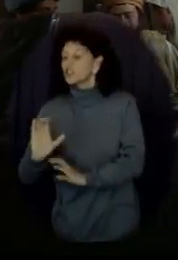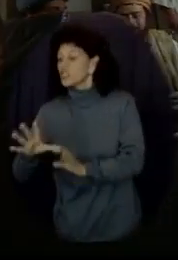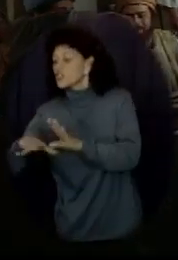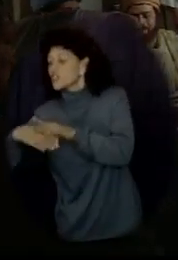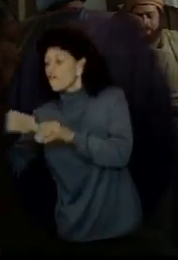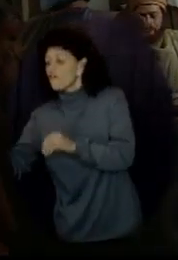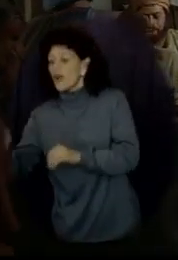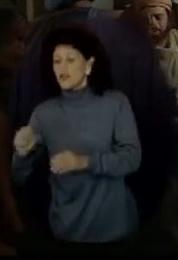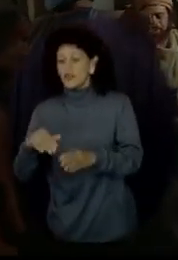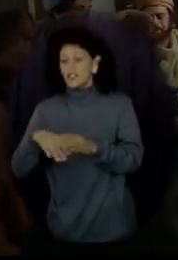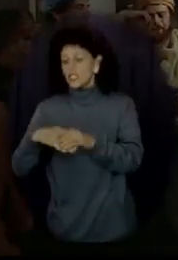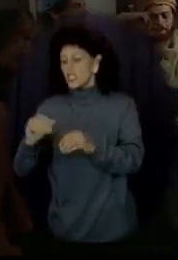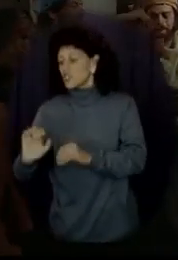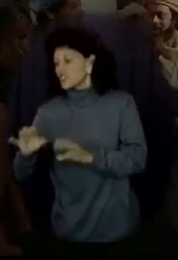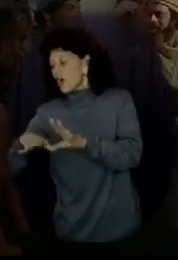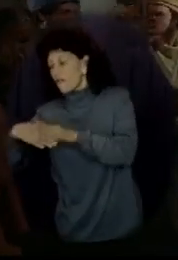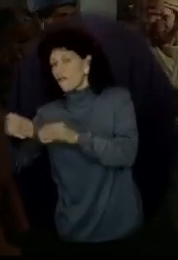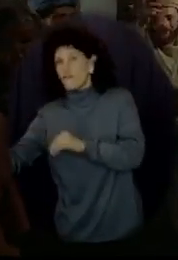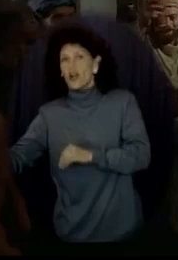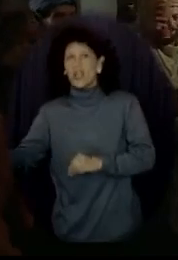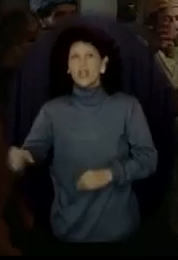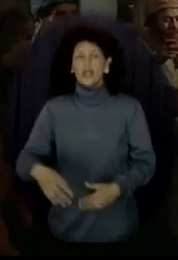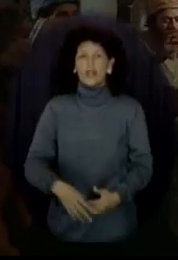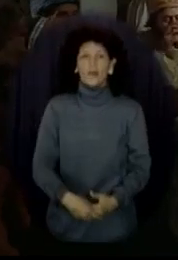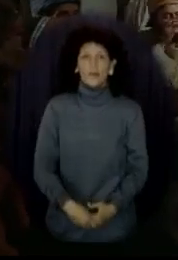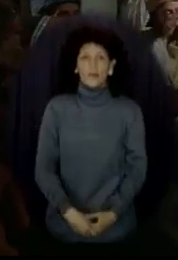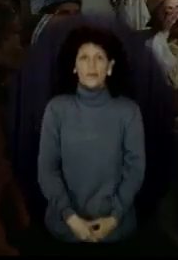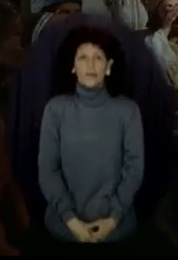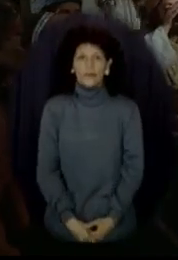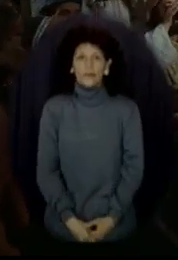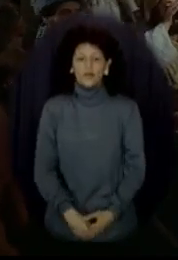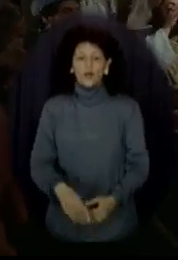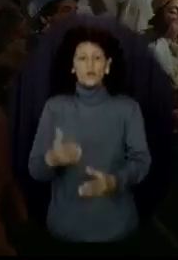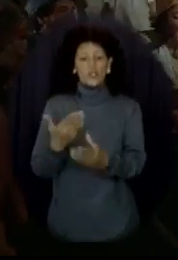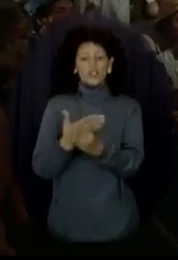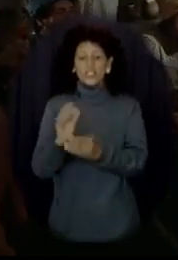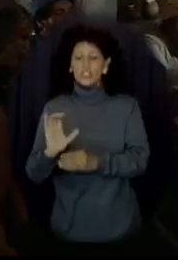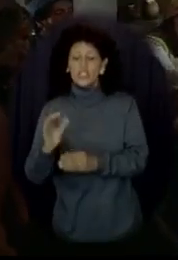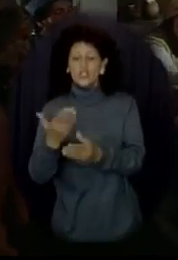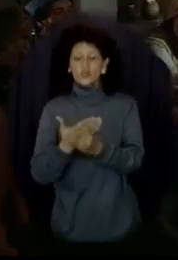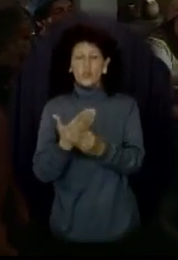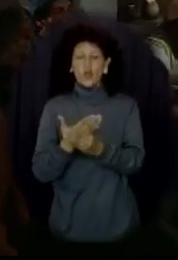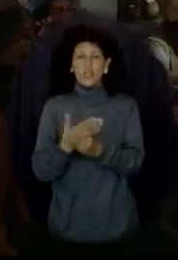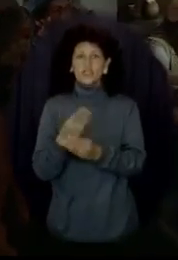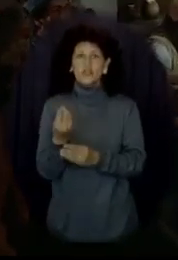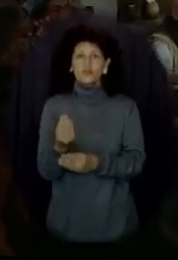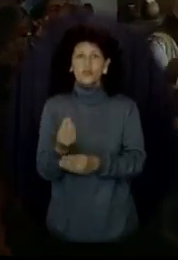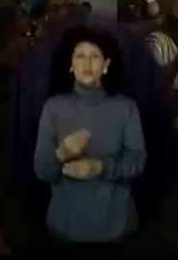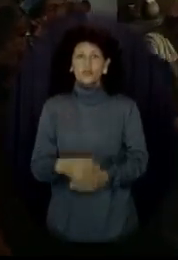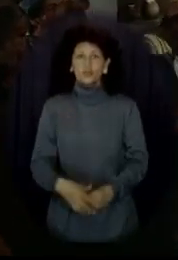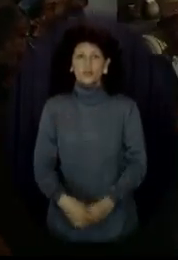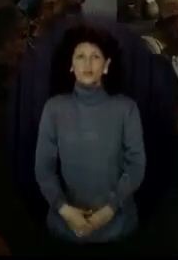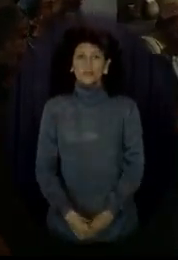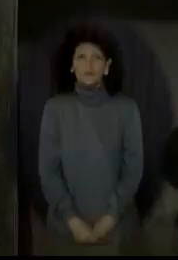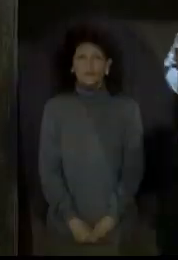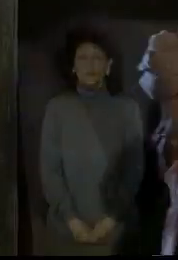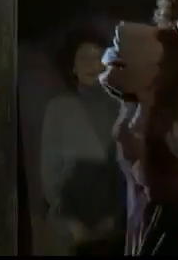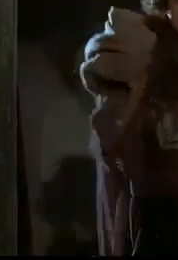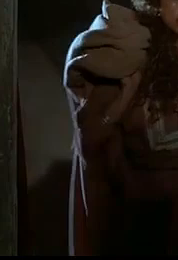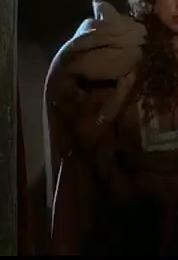Vamos, niños, váyanse. Ya oyeron. Váyanse. Son unos pequeños muy traviesos.